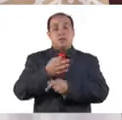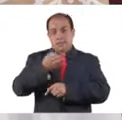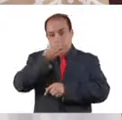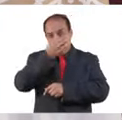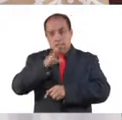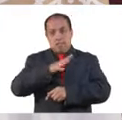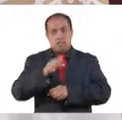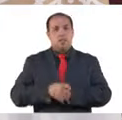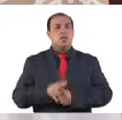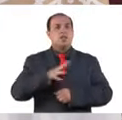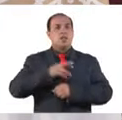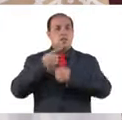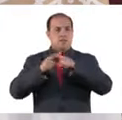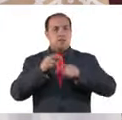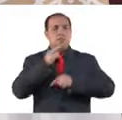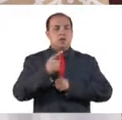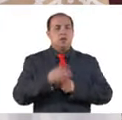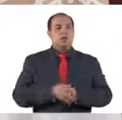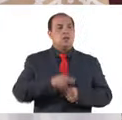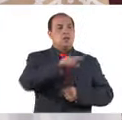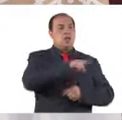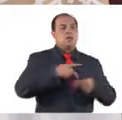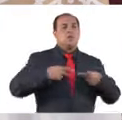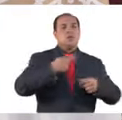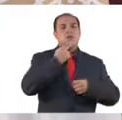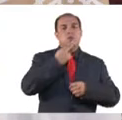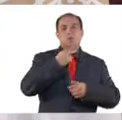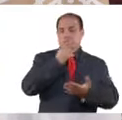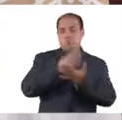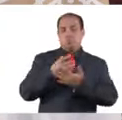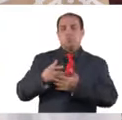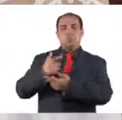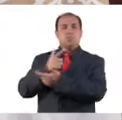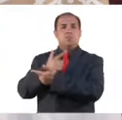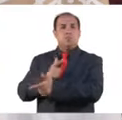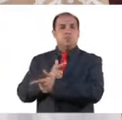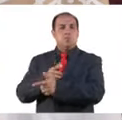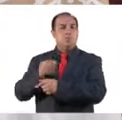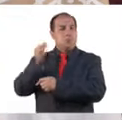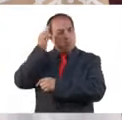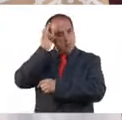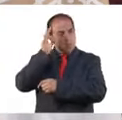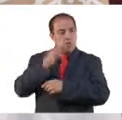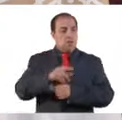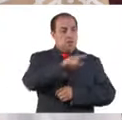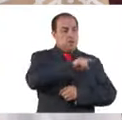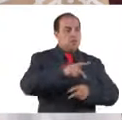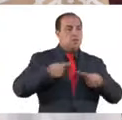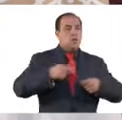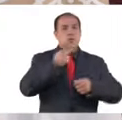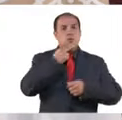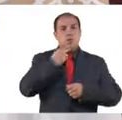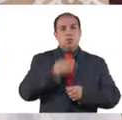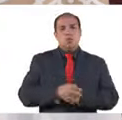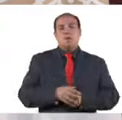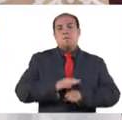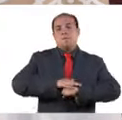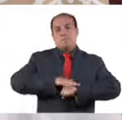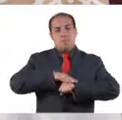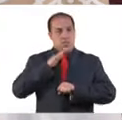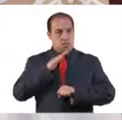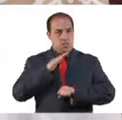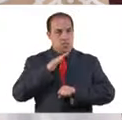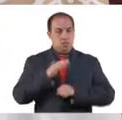mejoras. ¿Qué sabemos también del lado de los usuarios, no solo de los taxistas? Los usuarios usan bastante más,